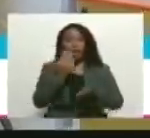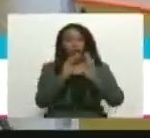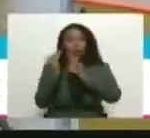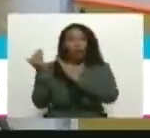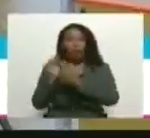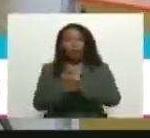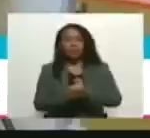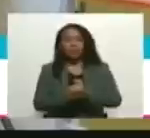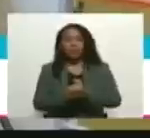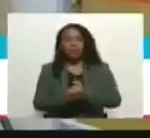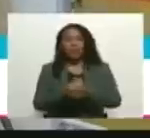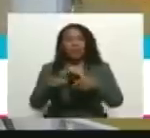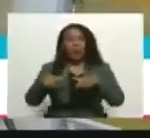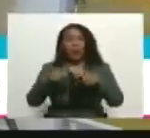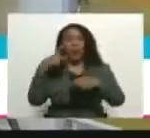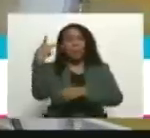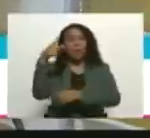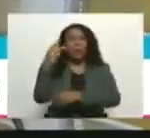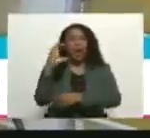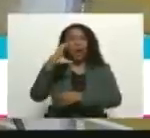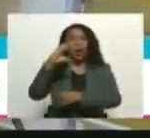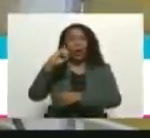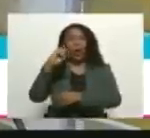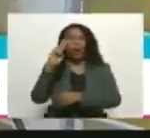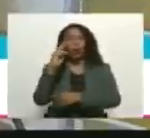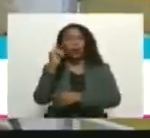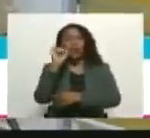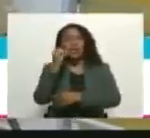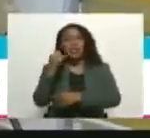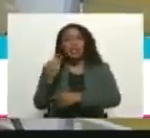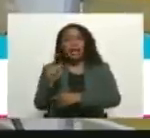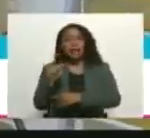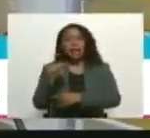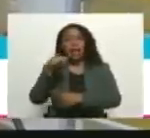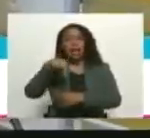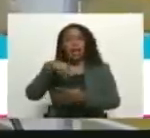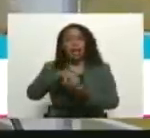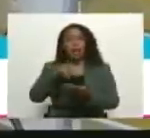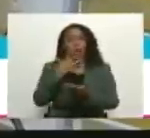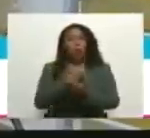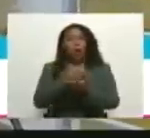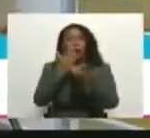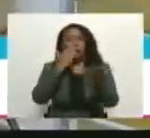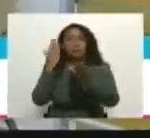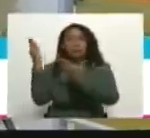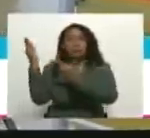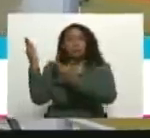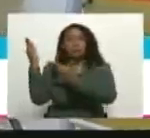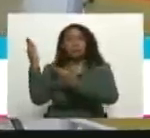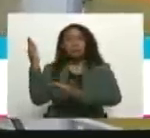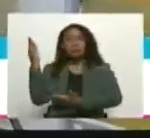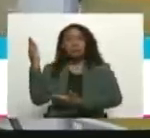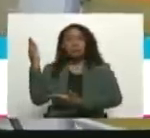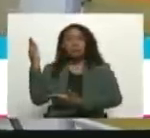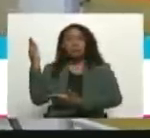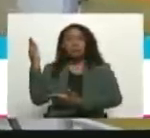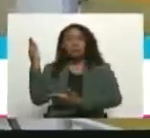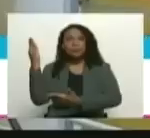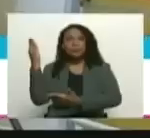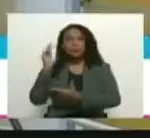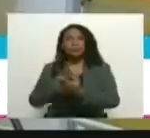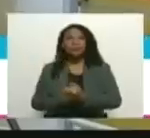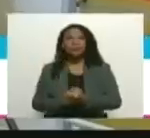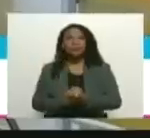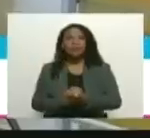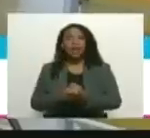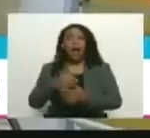este importante sector, como lo es la parroquia de Las Cocuizas, el municipio de Maturín, de nuestro estado Monagas. Magali, por favor. Buenas tardes, presidente. Orgullosa de